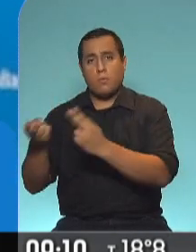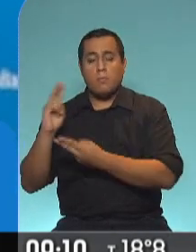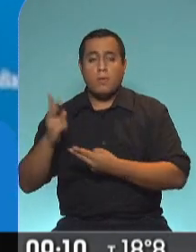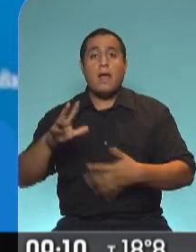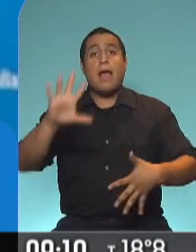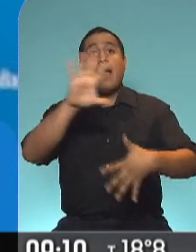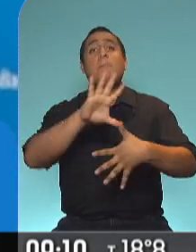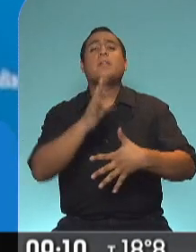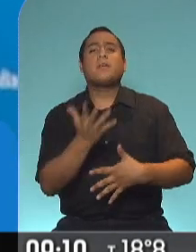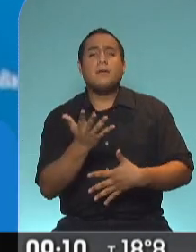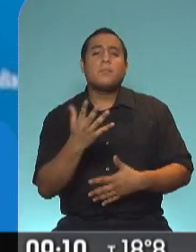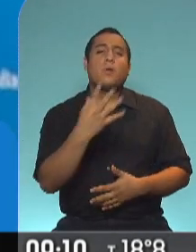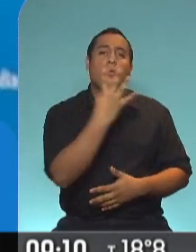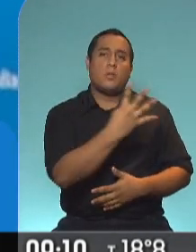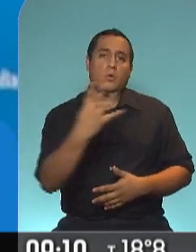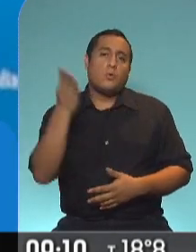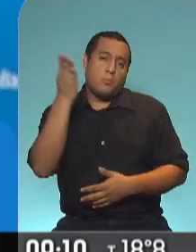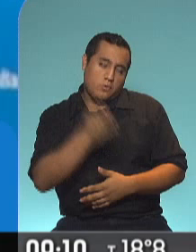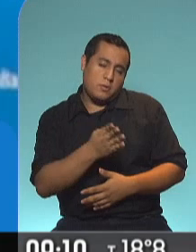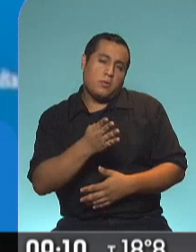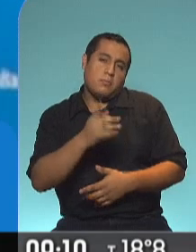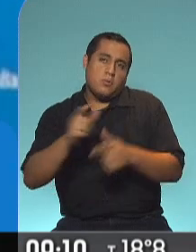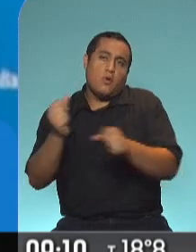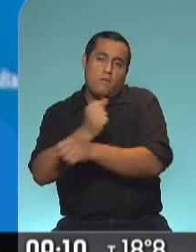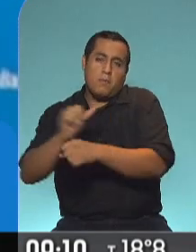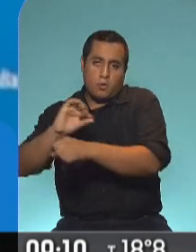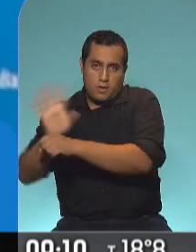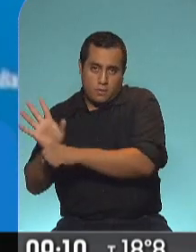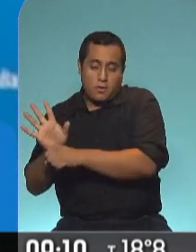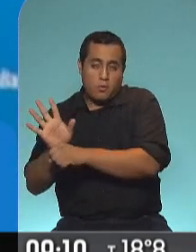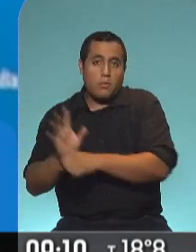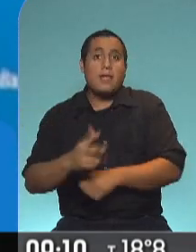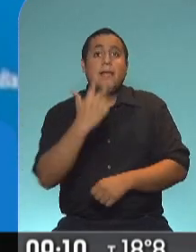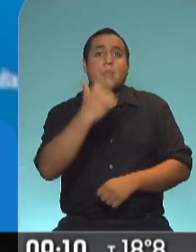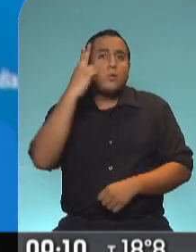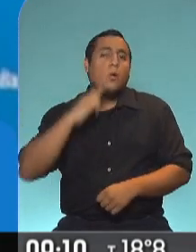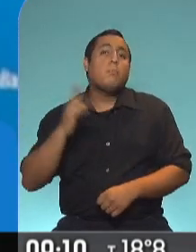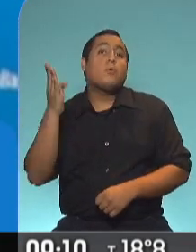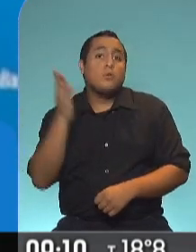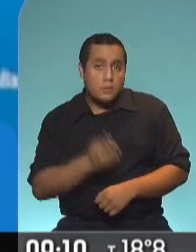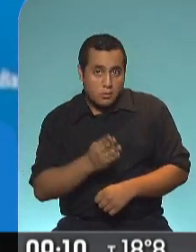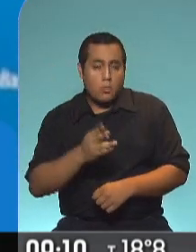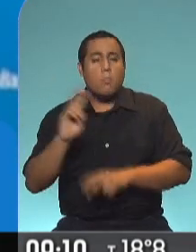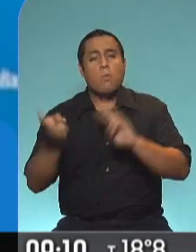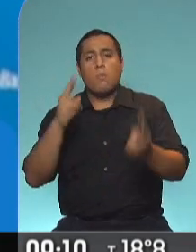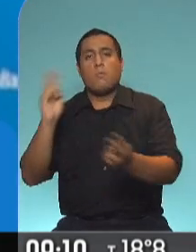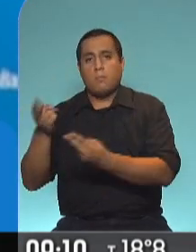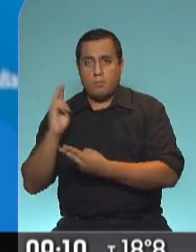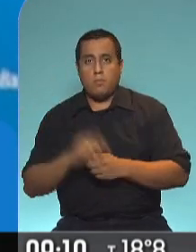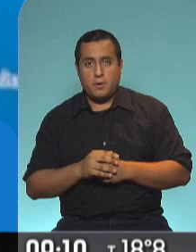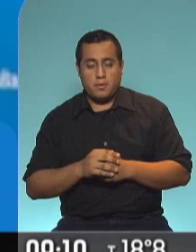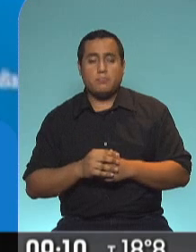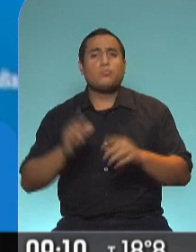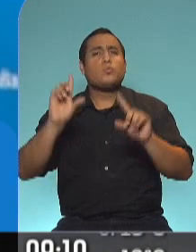américa representa el 44 por ciento de los casos confirmados en el mundo y el 39 por ciento de los casos fallecidos el